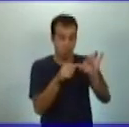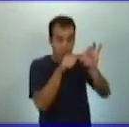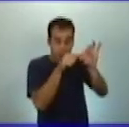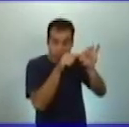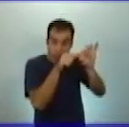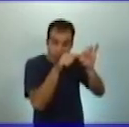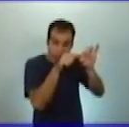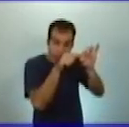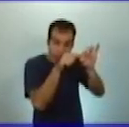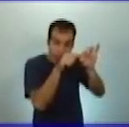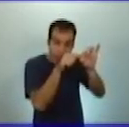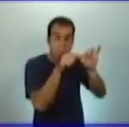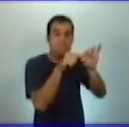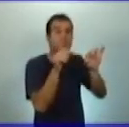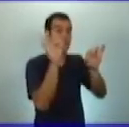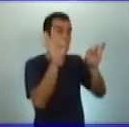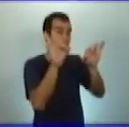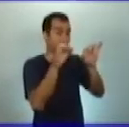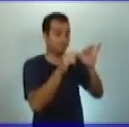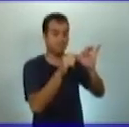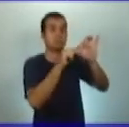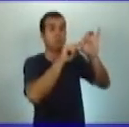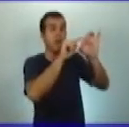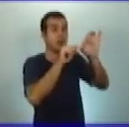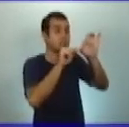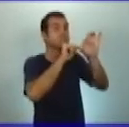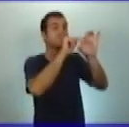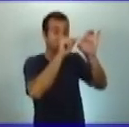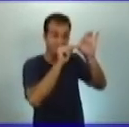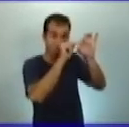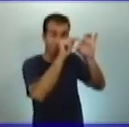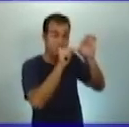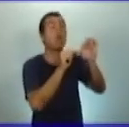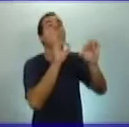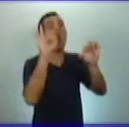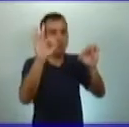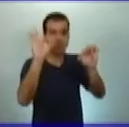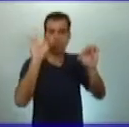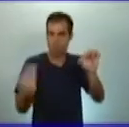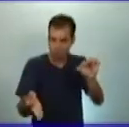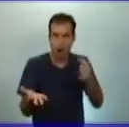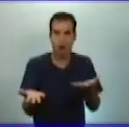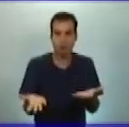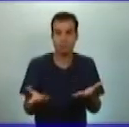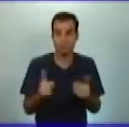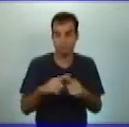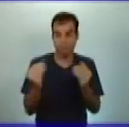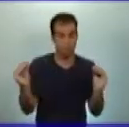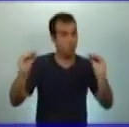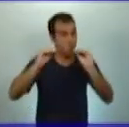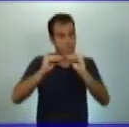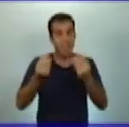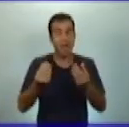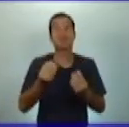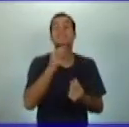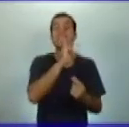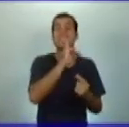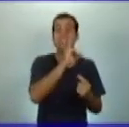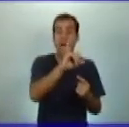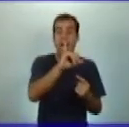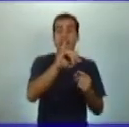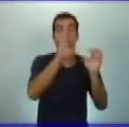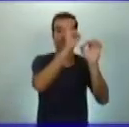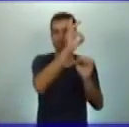electrones, solamente en este caso representamos 4 porque tenemos que completar en total 6 electrones.